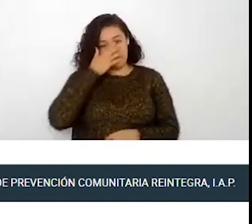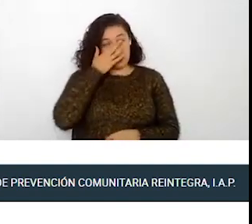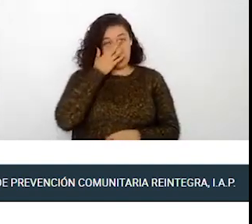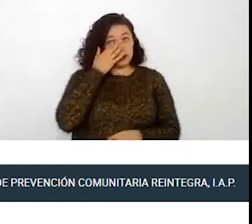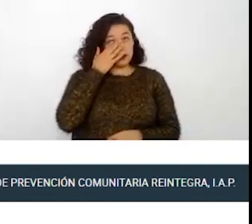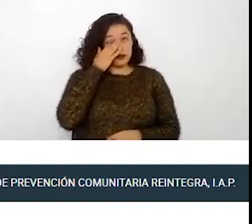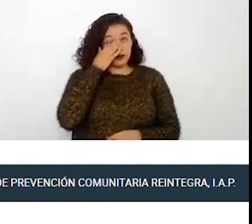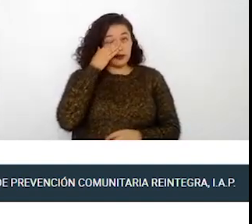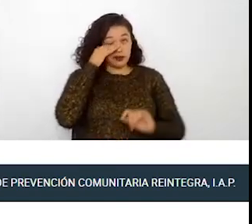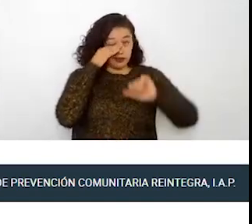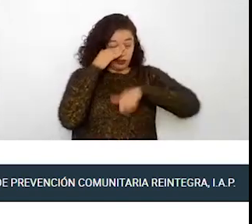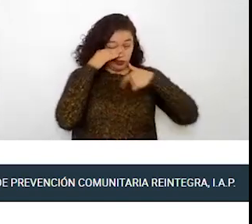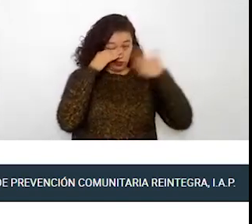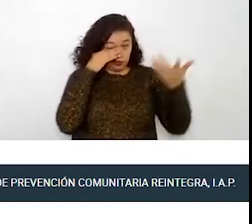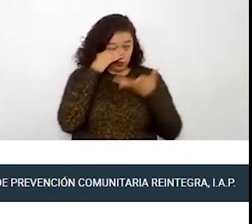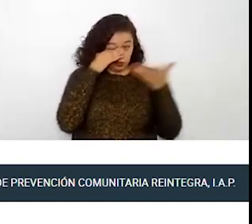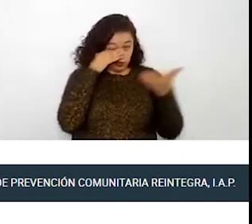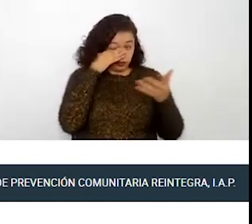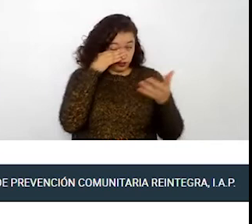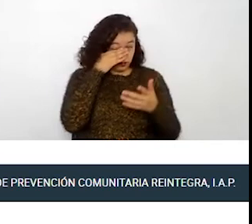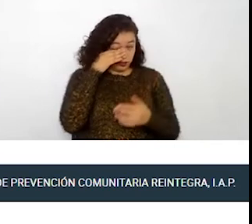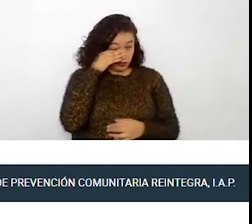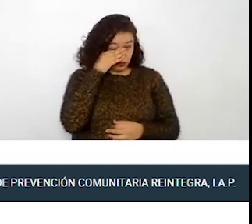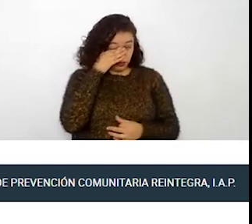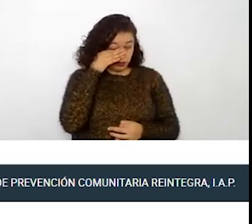otro que va a ser